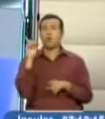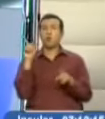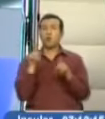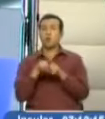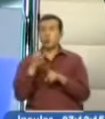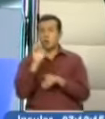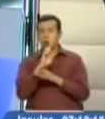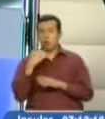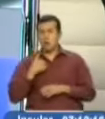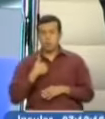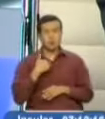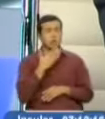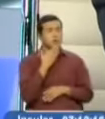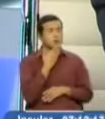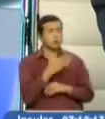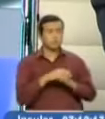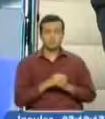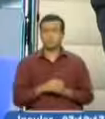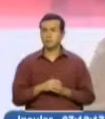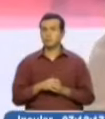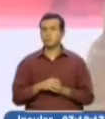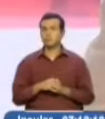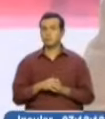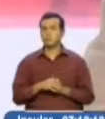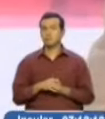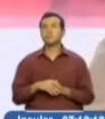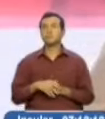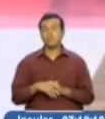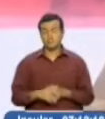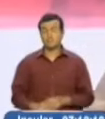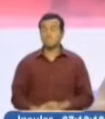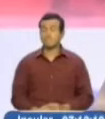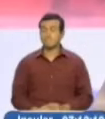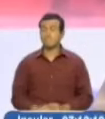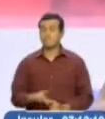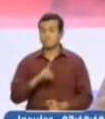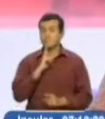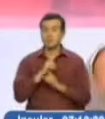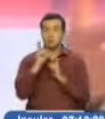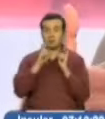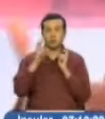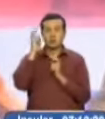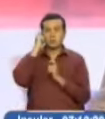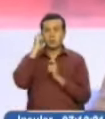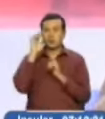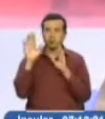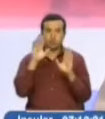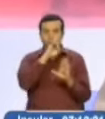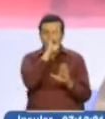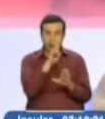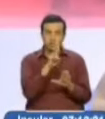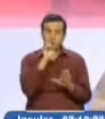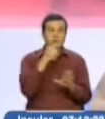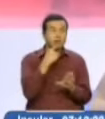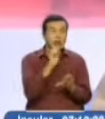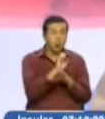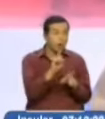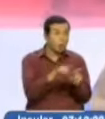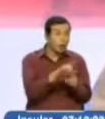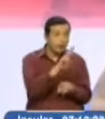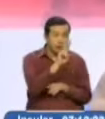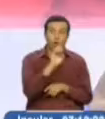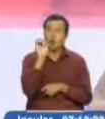Argentina. ¿Qué tanto incidió eso? Yo creo que incidió mucho, sí. En el imaginario de lado y lado, digamos, como se está